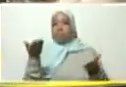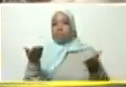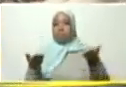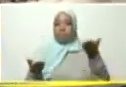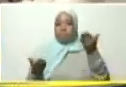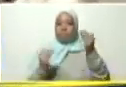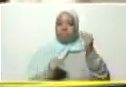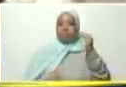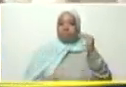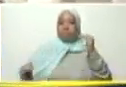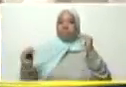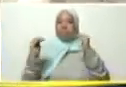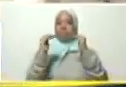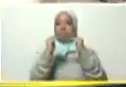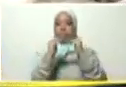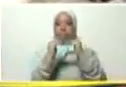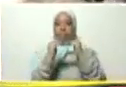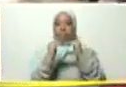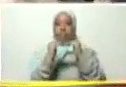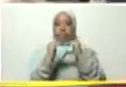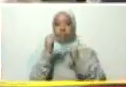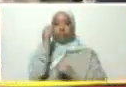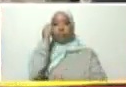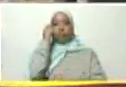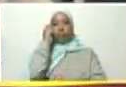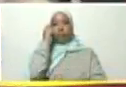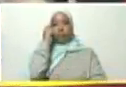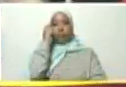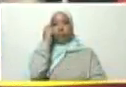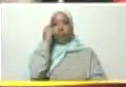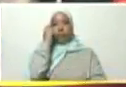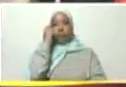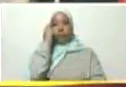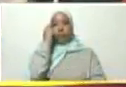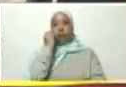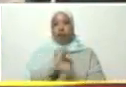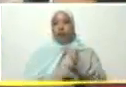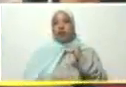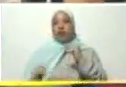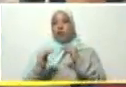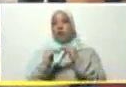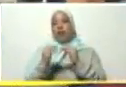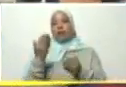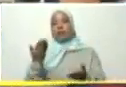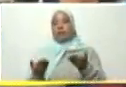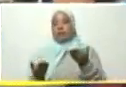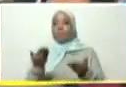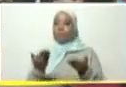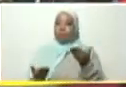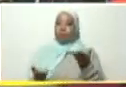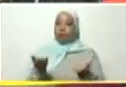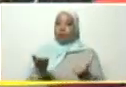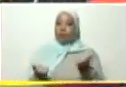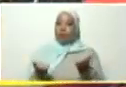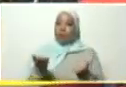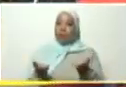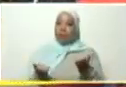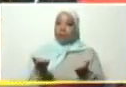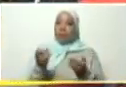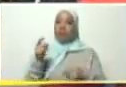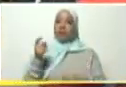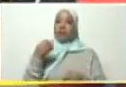hermano decía Alí Primera verdad equilibrio hermano equilibrio deberes y derechos siempre ejerciendo los derechos